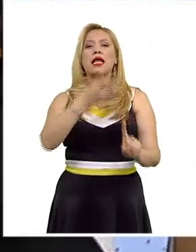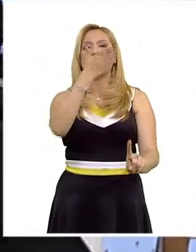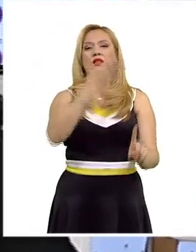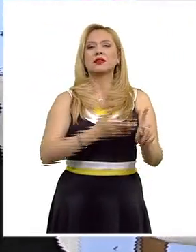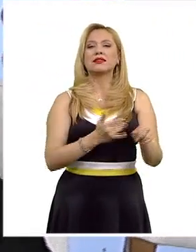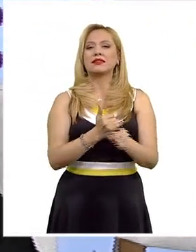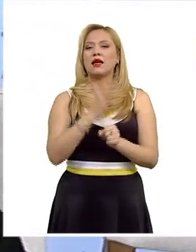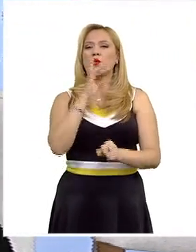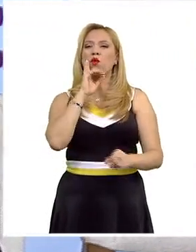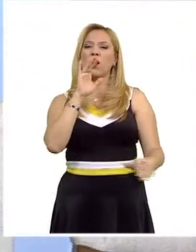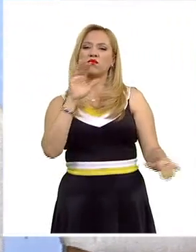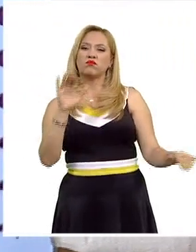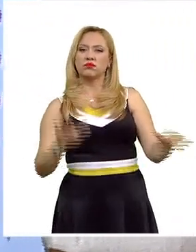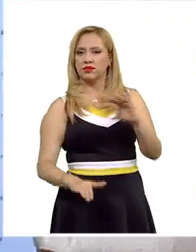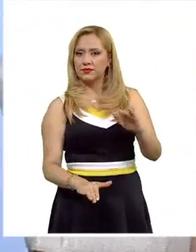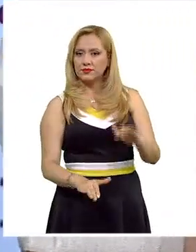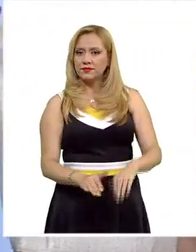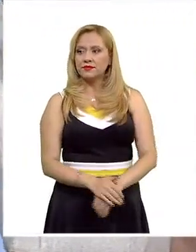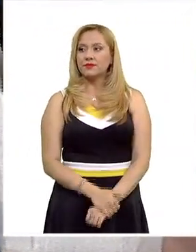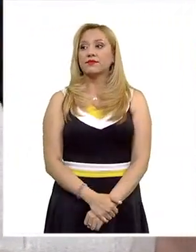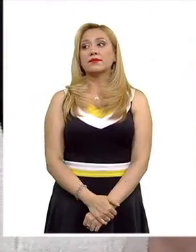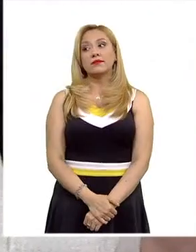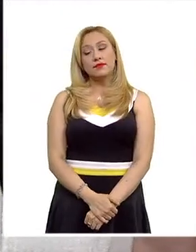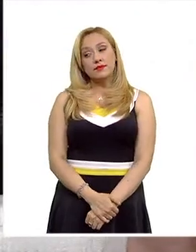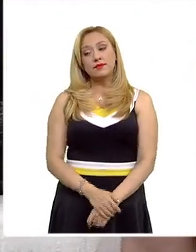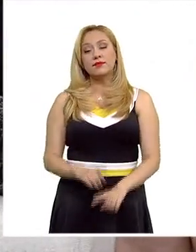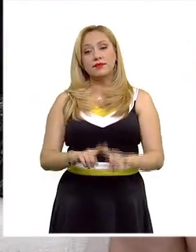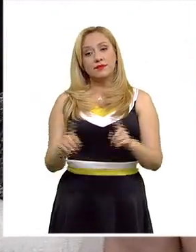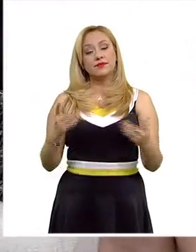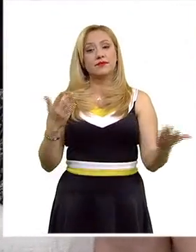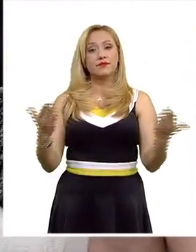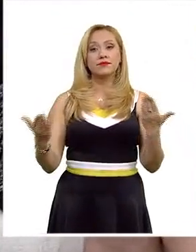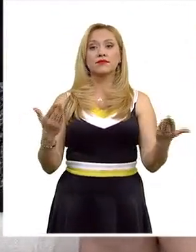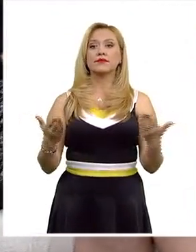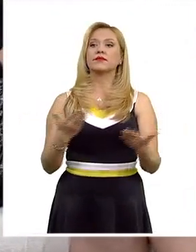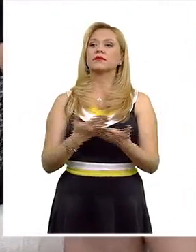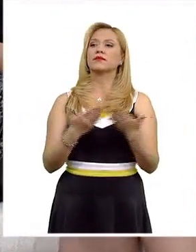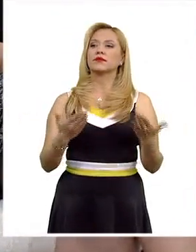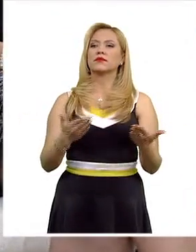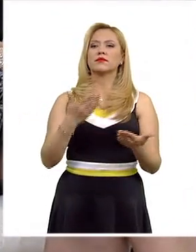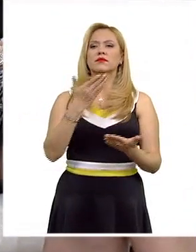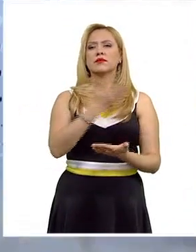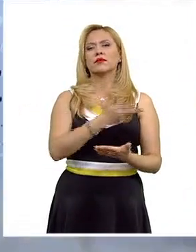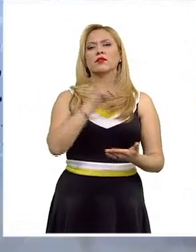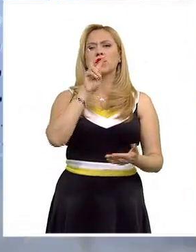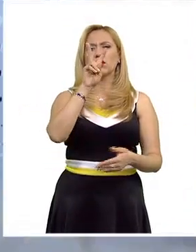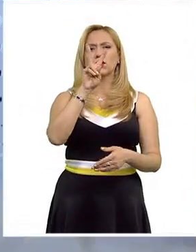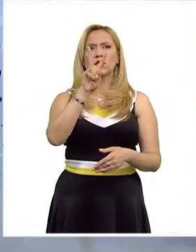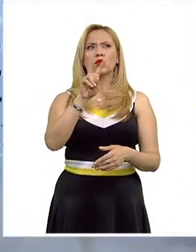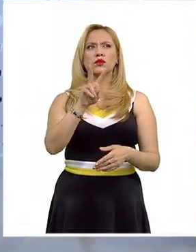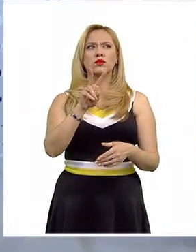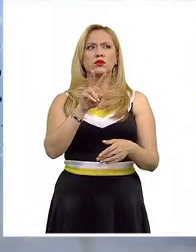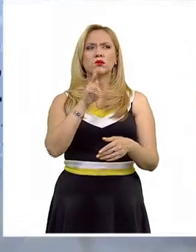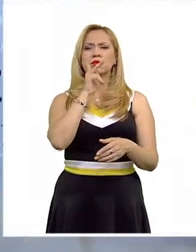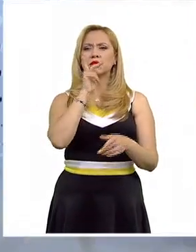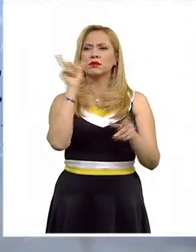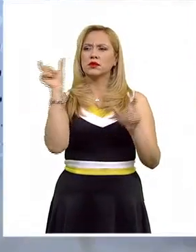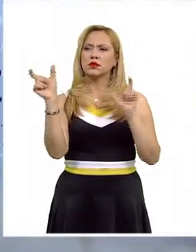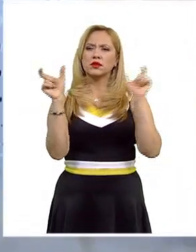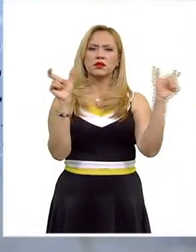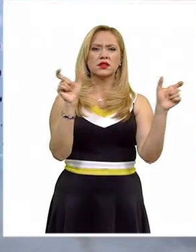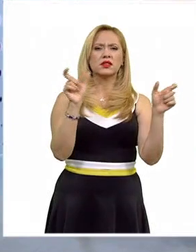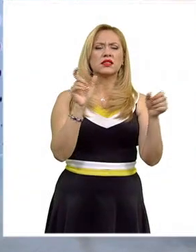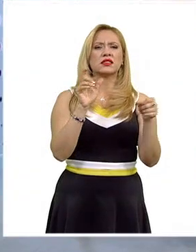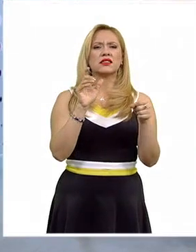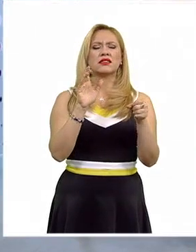Claro. Qué buena distinción. Y Aleida, hay dos términos de hostigamiento sexual, acoso sexual. ¿Hay